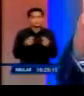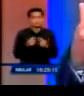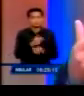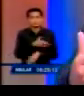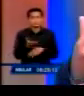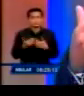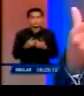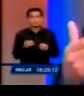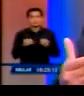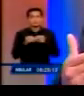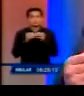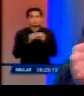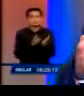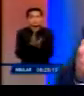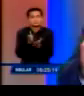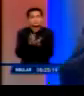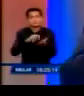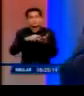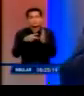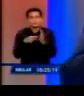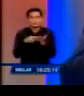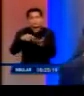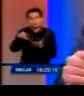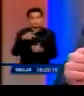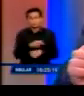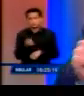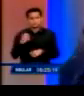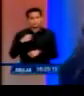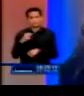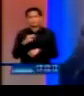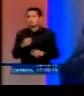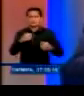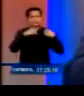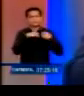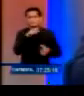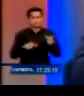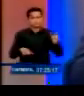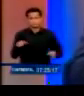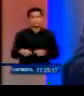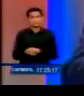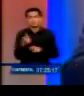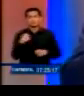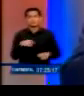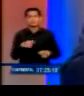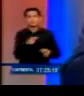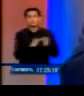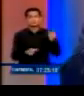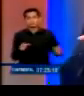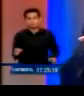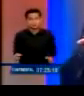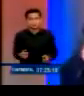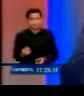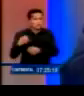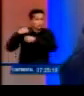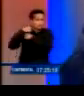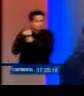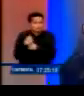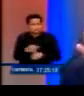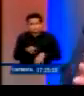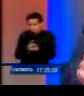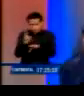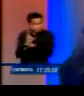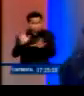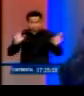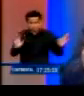es un sistema transaccional de pago, cuyo uso no es obligatorio para la ciudadanía. La ciudadanía no tiene por qué estar obligada a utilizar,